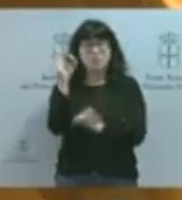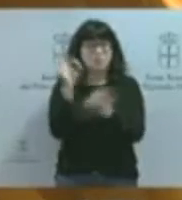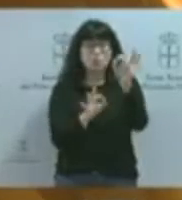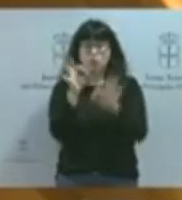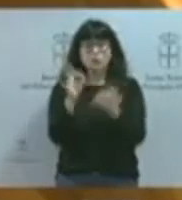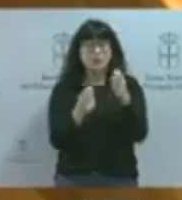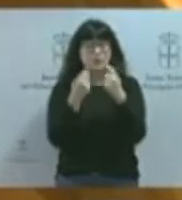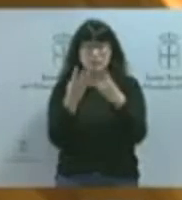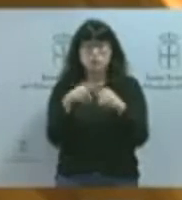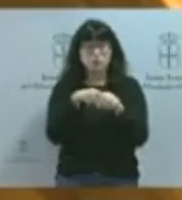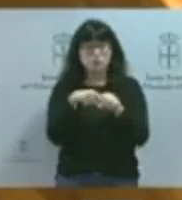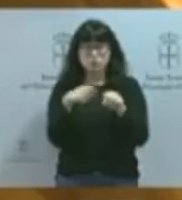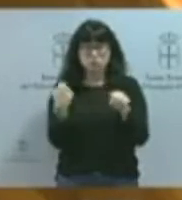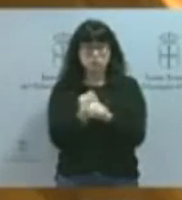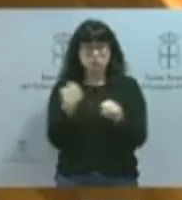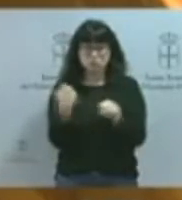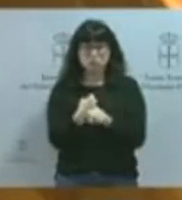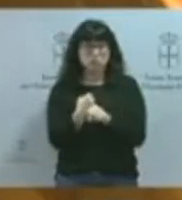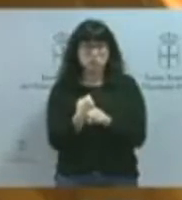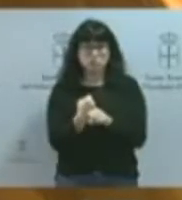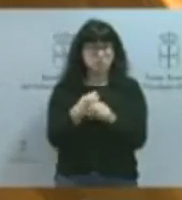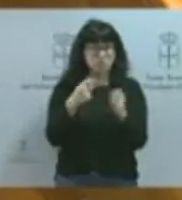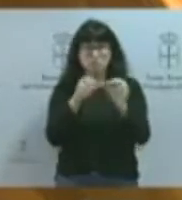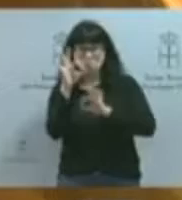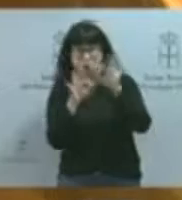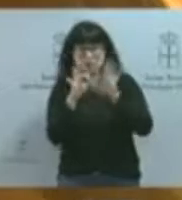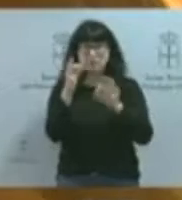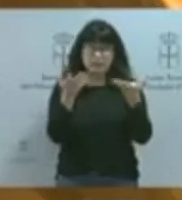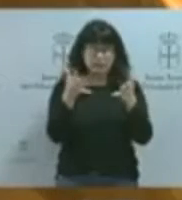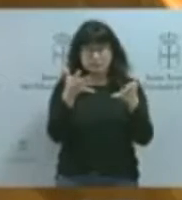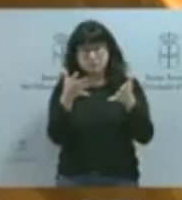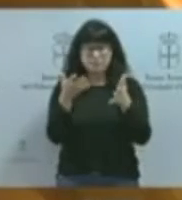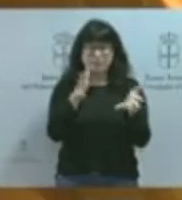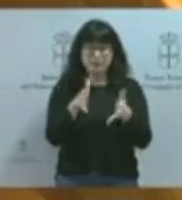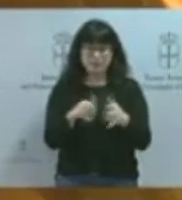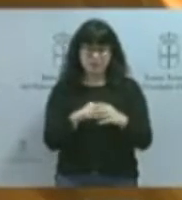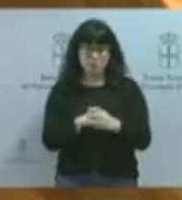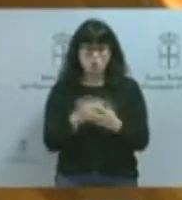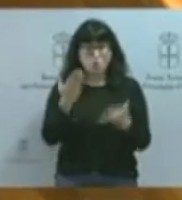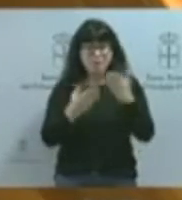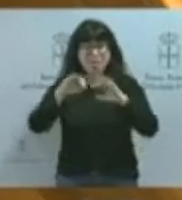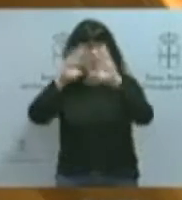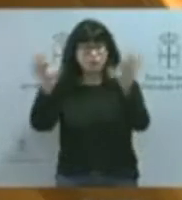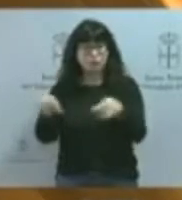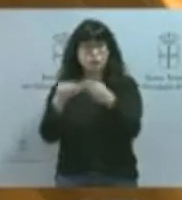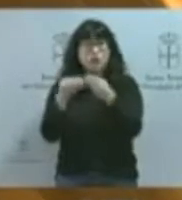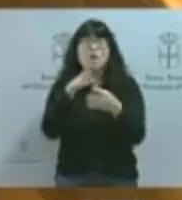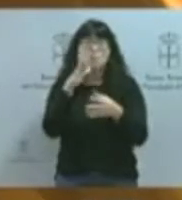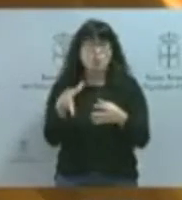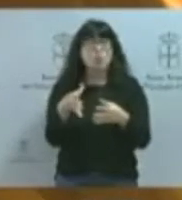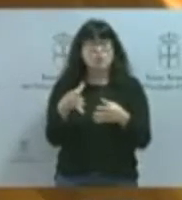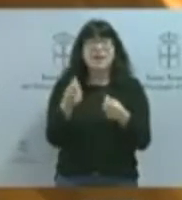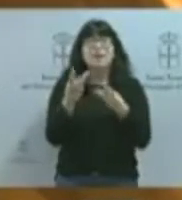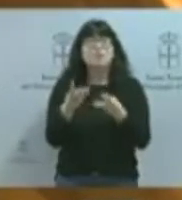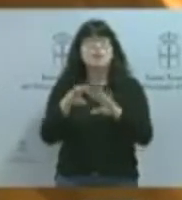total, también el porcentaje es similar. Esto es evidente porque, como digo, el número de ocupados totales, el número son 30.000 menos, nada más y